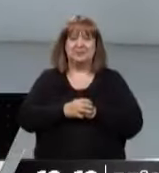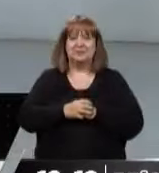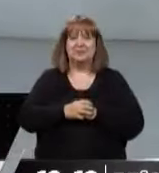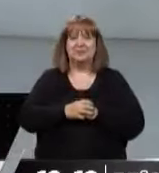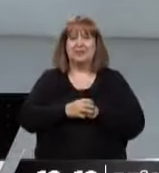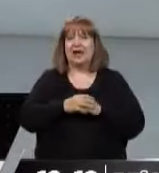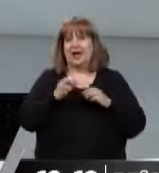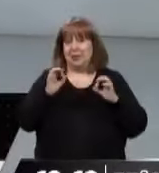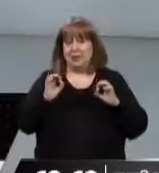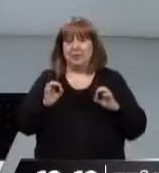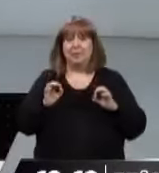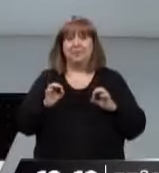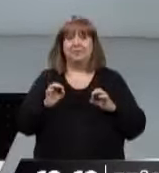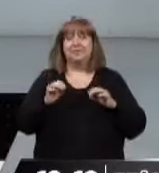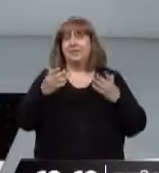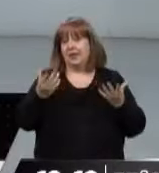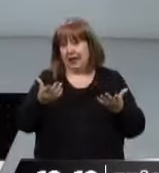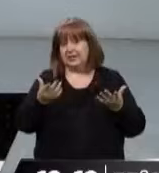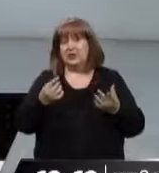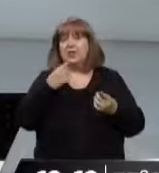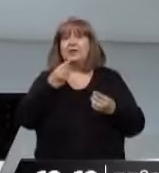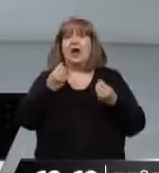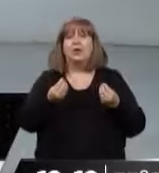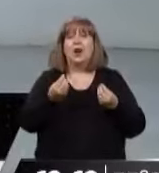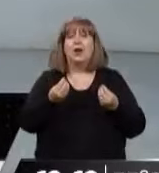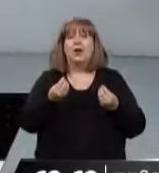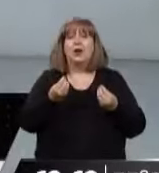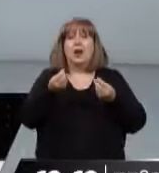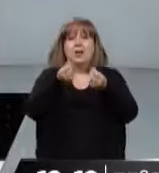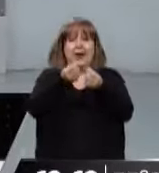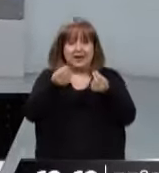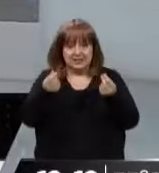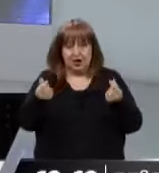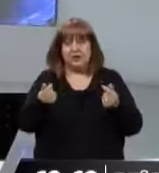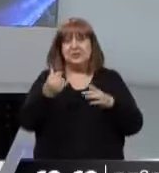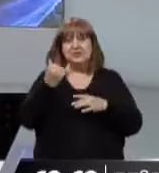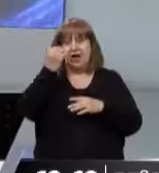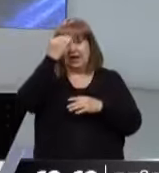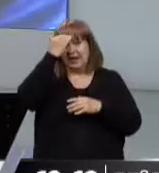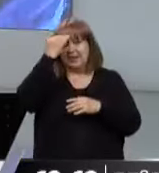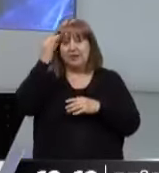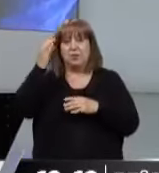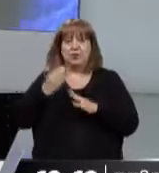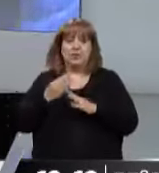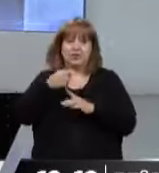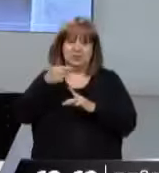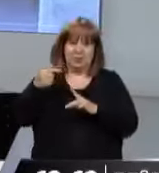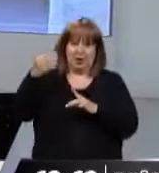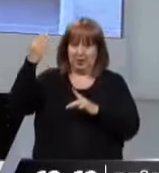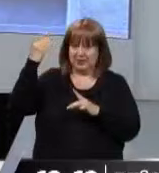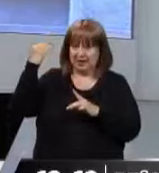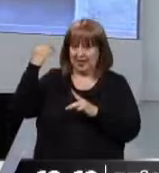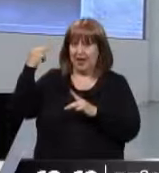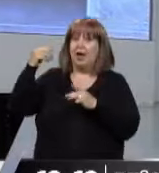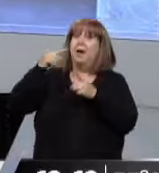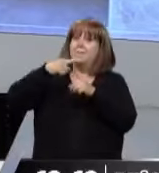Bueno, así está, justamente lo que tiene que ver es eso, ¿no? ¿Cuáles son los precios? ¿Cómo queda? Porque decíamos, el 15% que compartíamos la semana pasada a